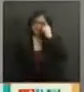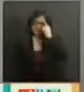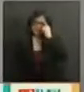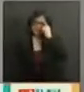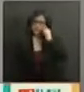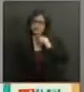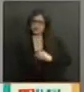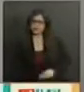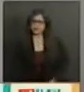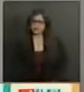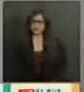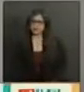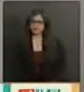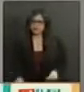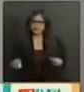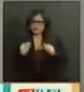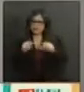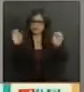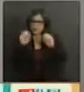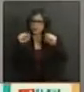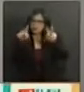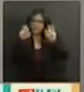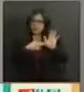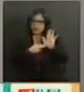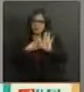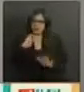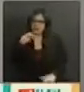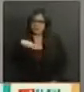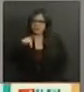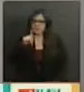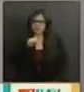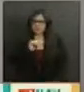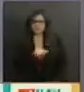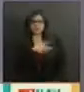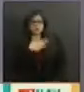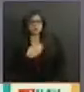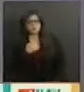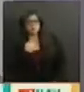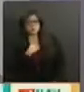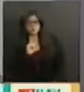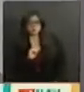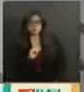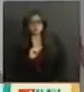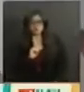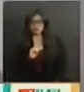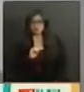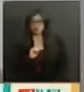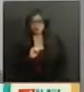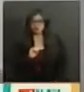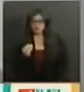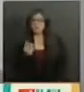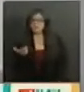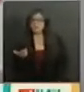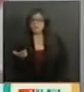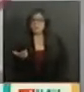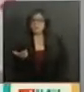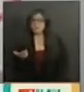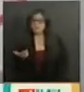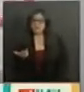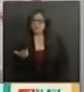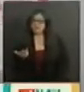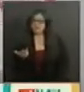¿Qué te pareció la muestra de Banksy? Por el momento, muy interesante. Lo que sé que pasa aquí, que